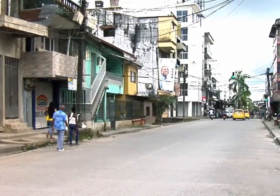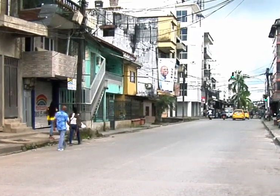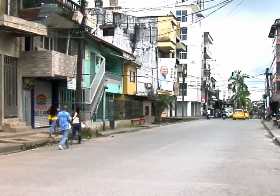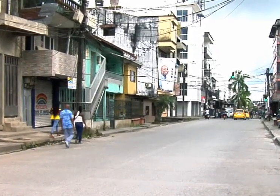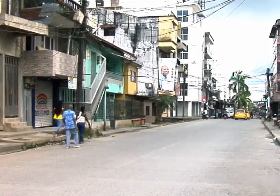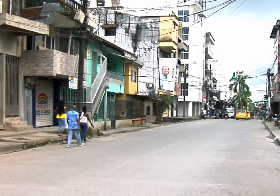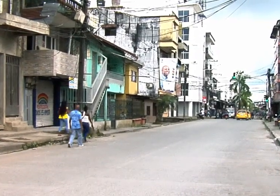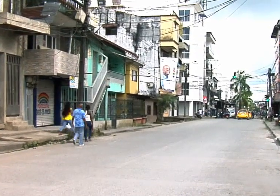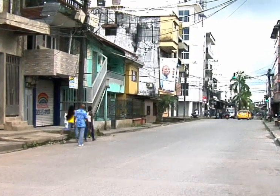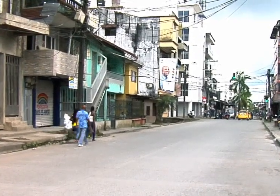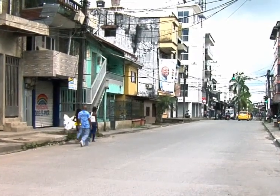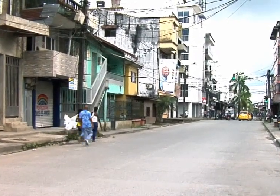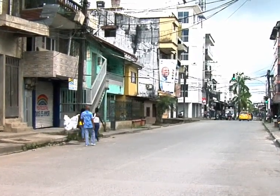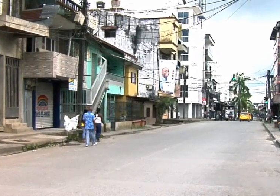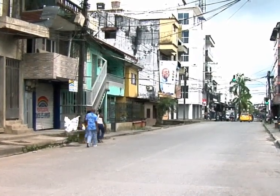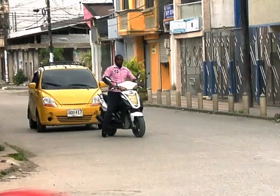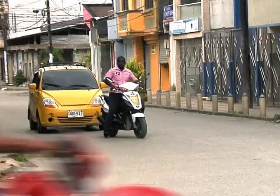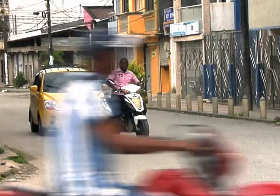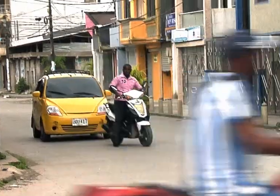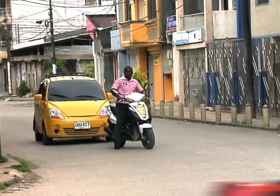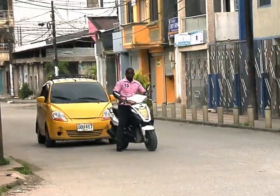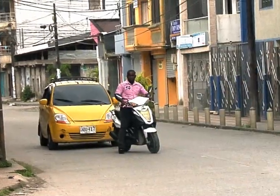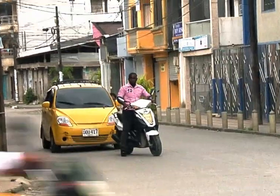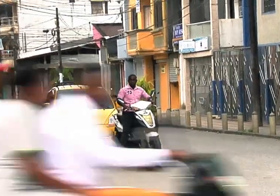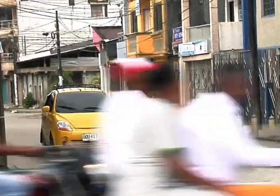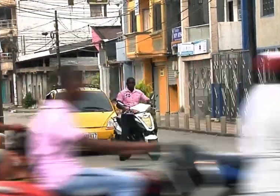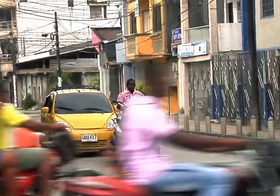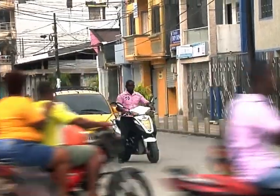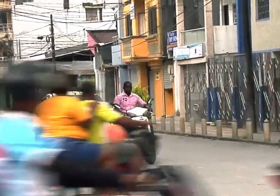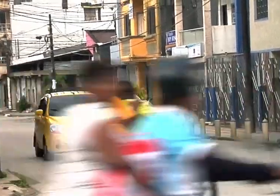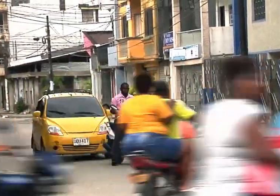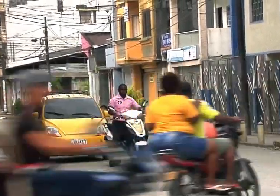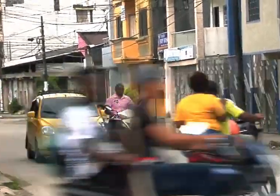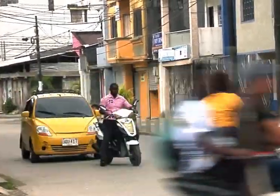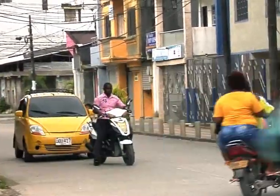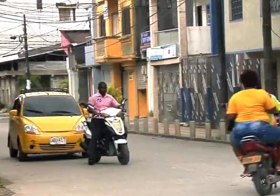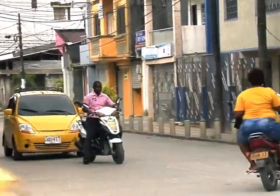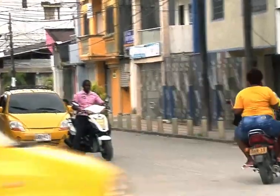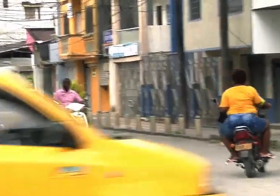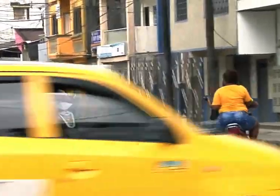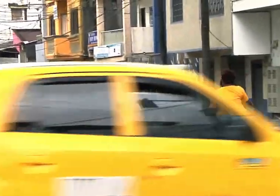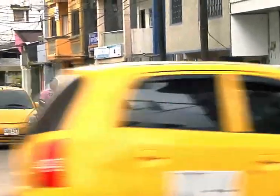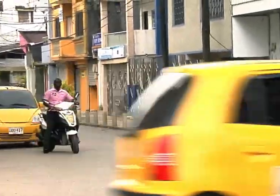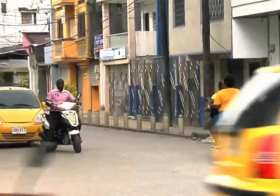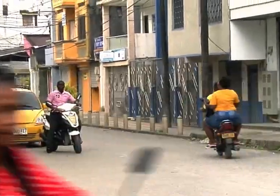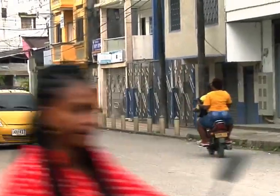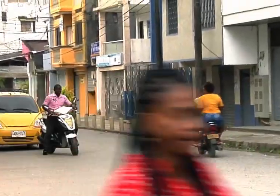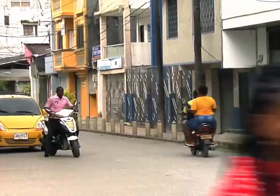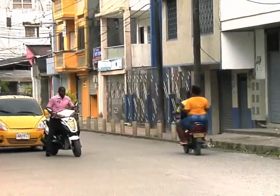farmacéuticos necesarios por parte de un miembro del núcleo familiar por causa de fuerza